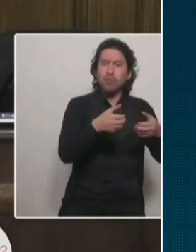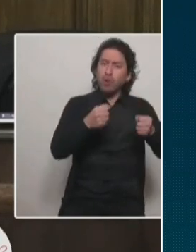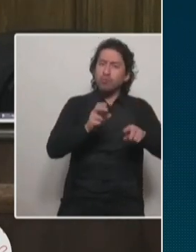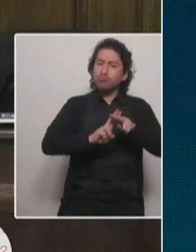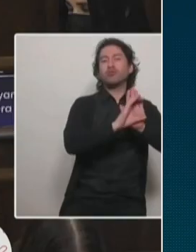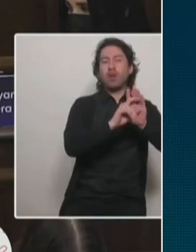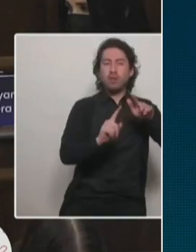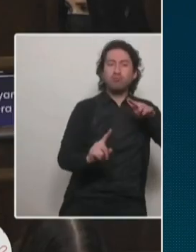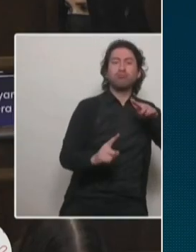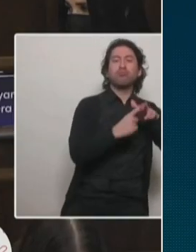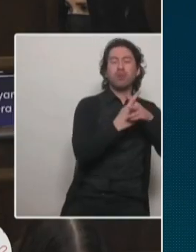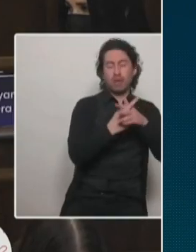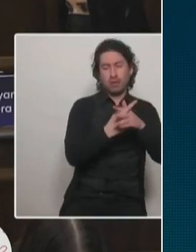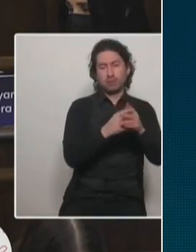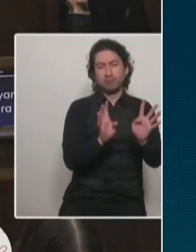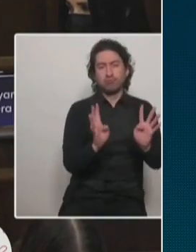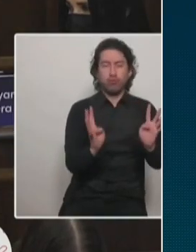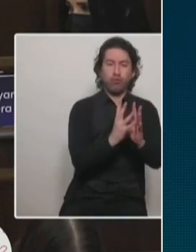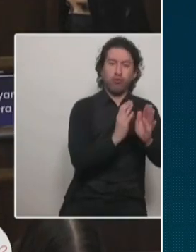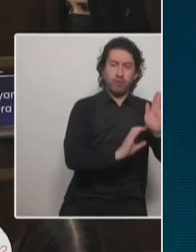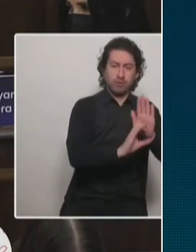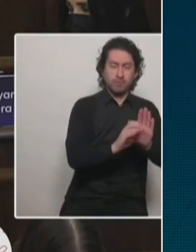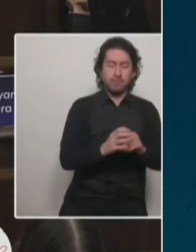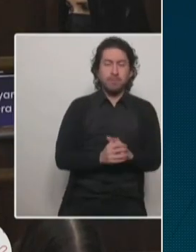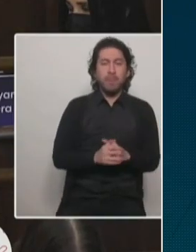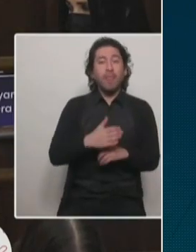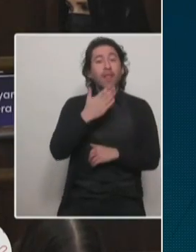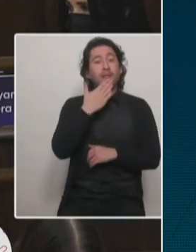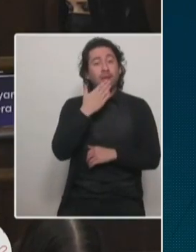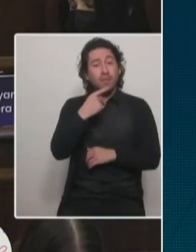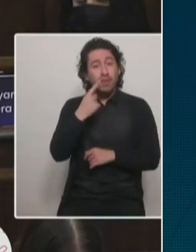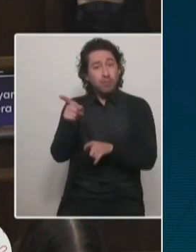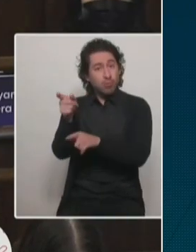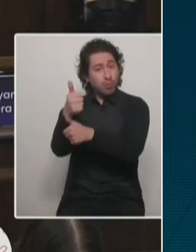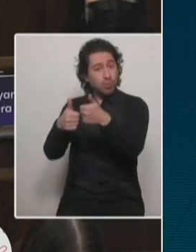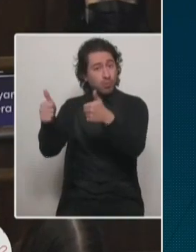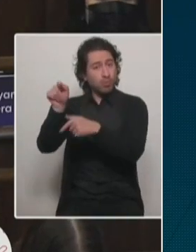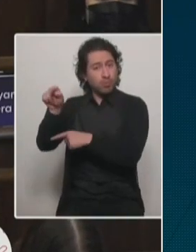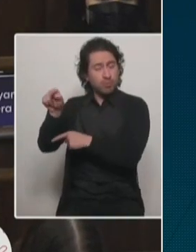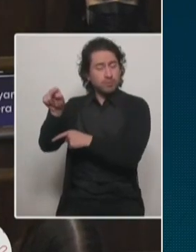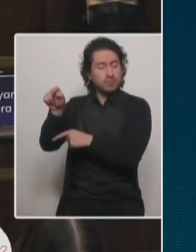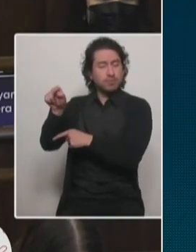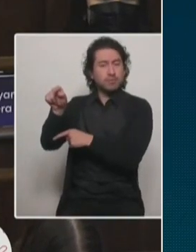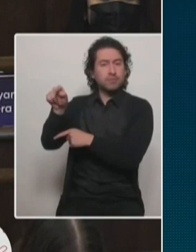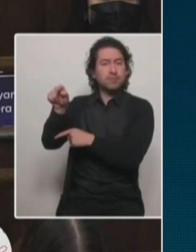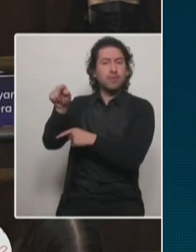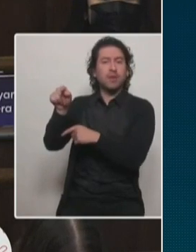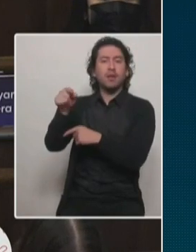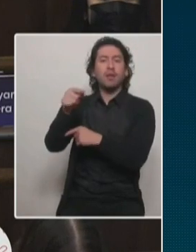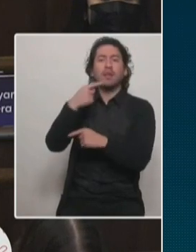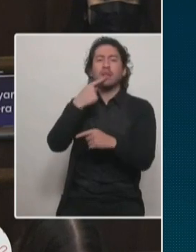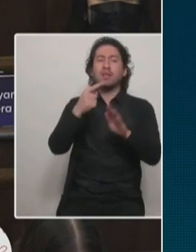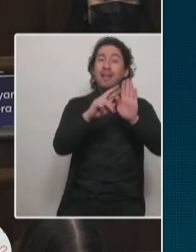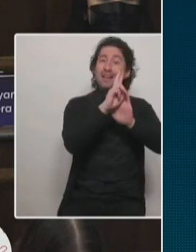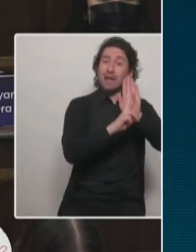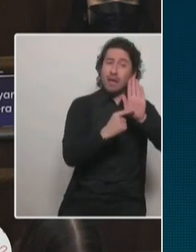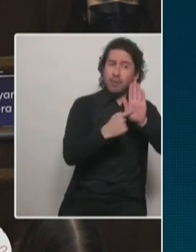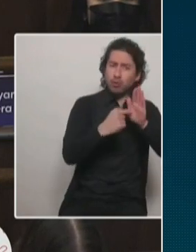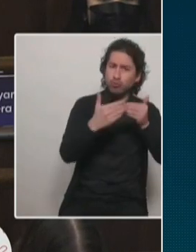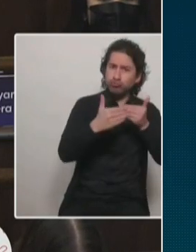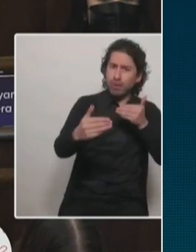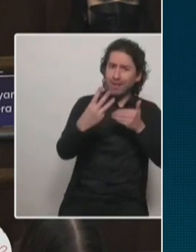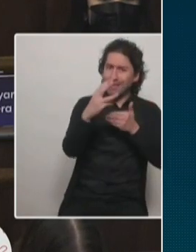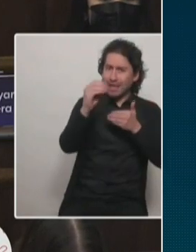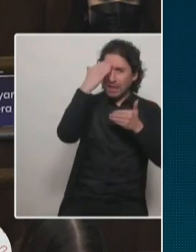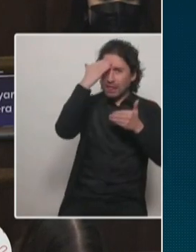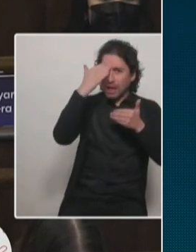ejercer un cargo como éste en la posibilidad de poder expresar esta visión de sociedades de un espacio institucional de poder entonces eso generando